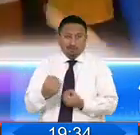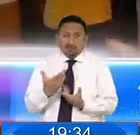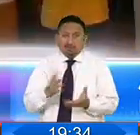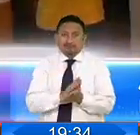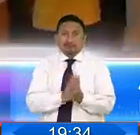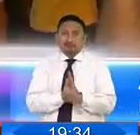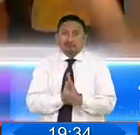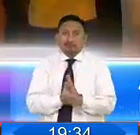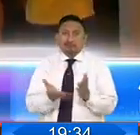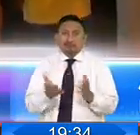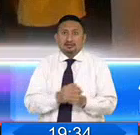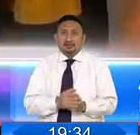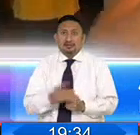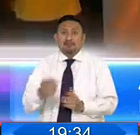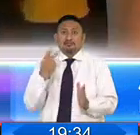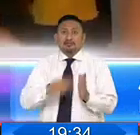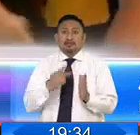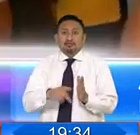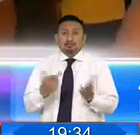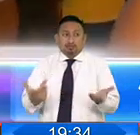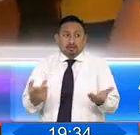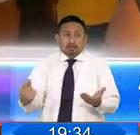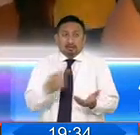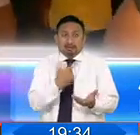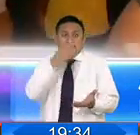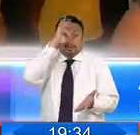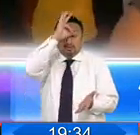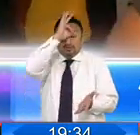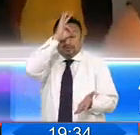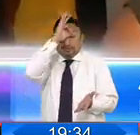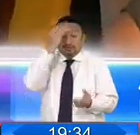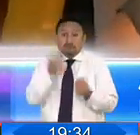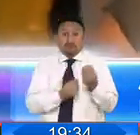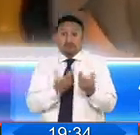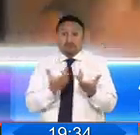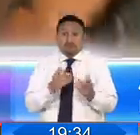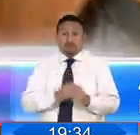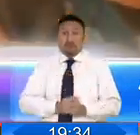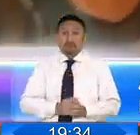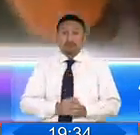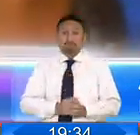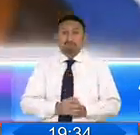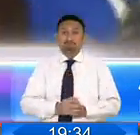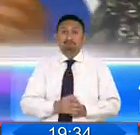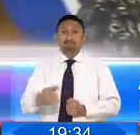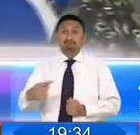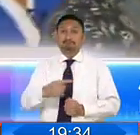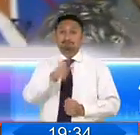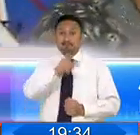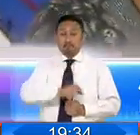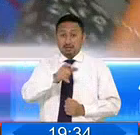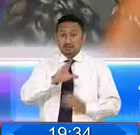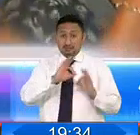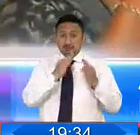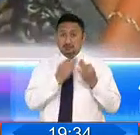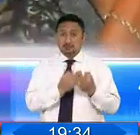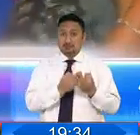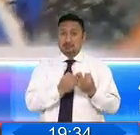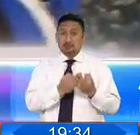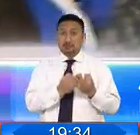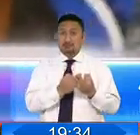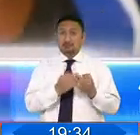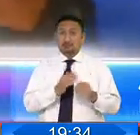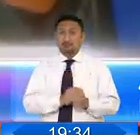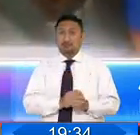información. Me dicen que está aquí, pero no lo sé, no lo sé. Son llantos, desesperación de parte de familiares. ¿Qué pasó? Al lado